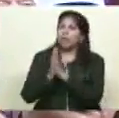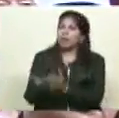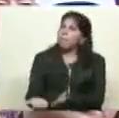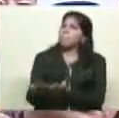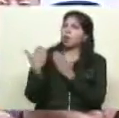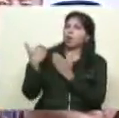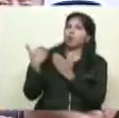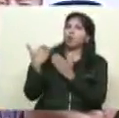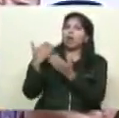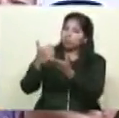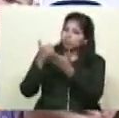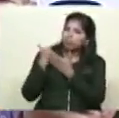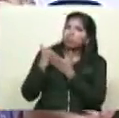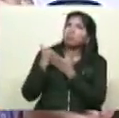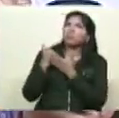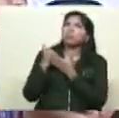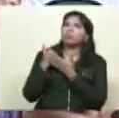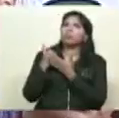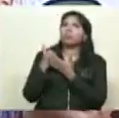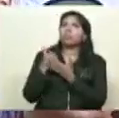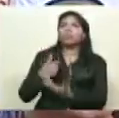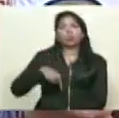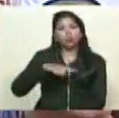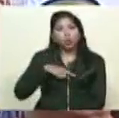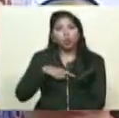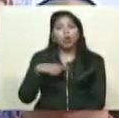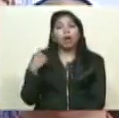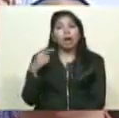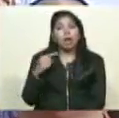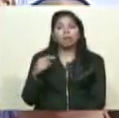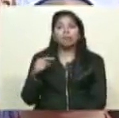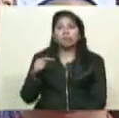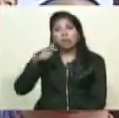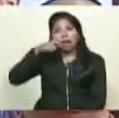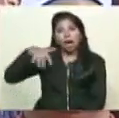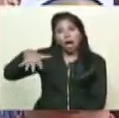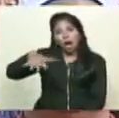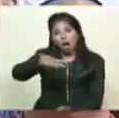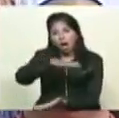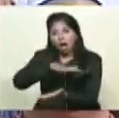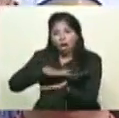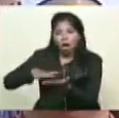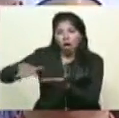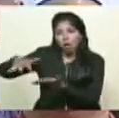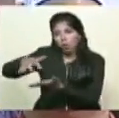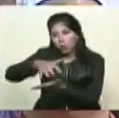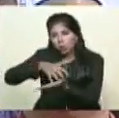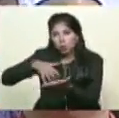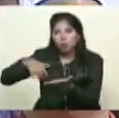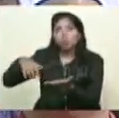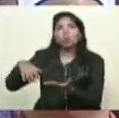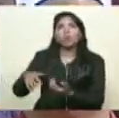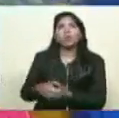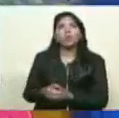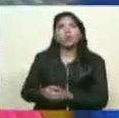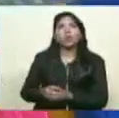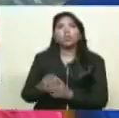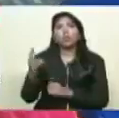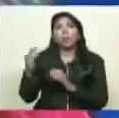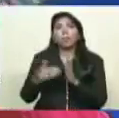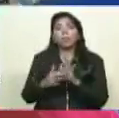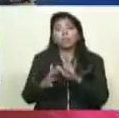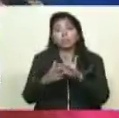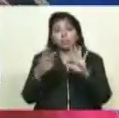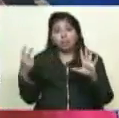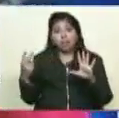que nos ayuden. Nosotros tenemos hoy en día en campo, presidente, ya para la zafra, 2017-2018. Estamos